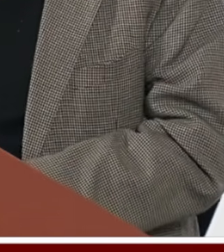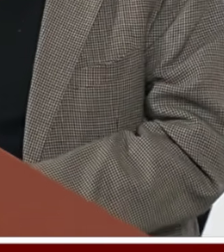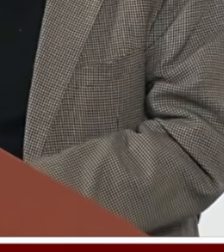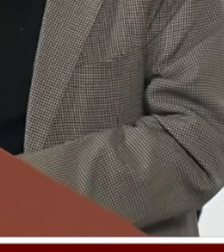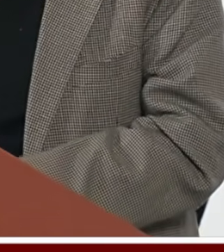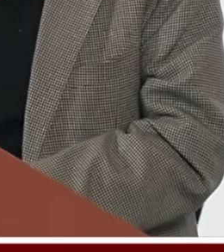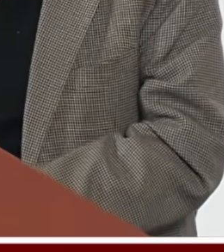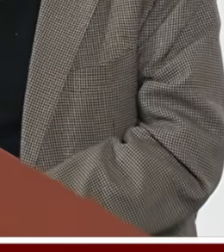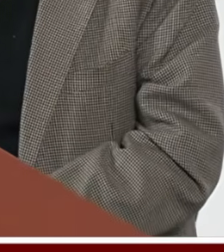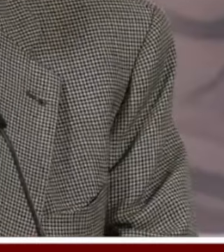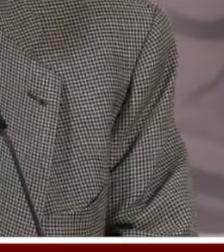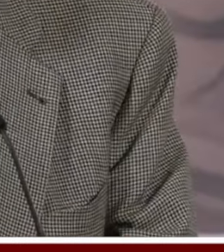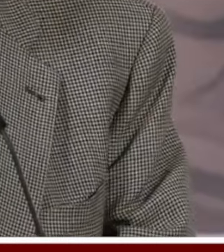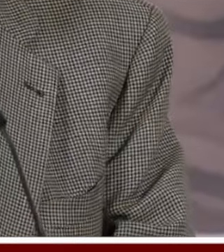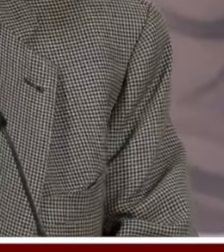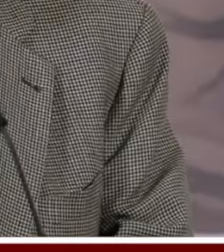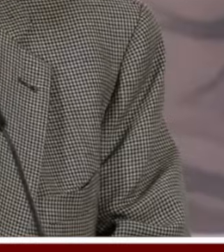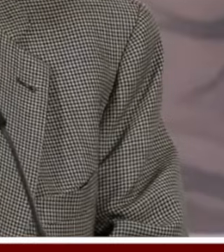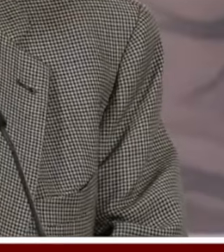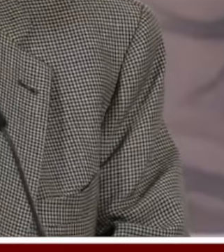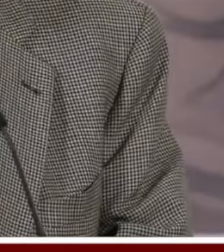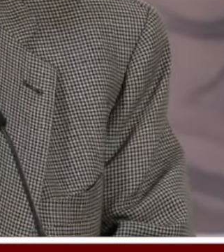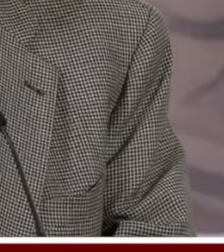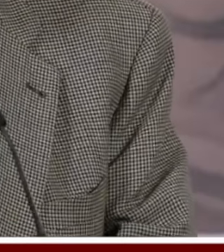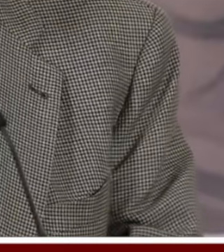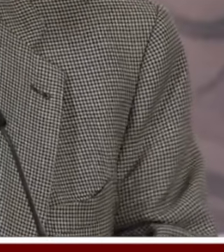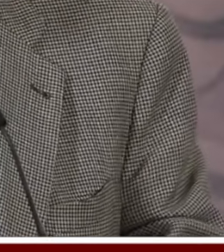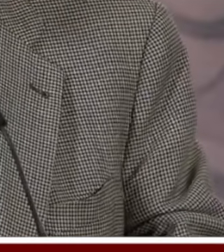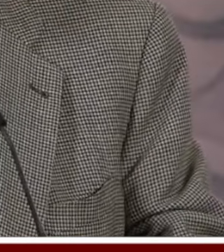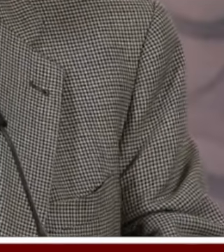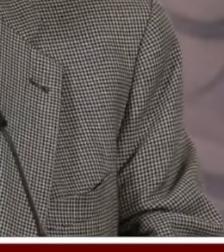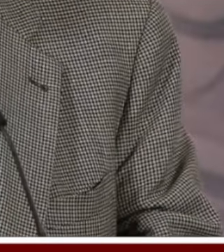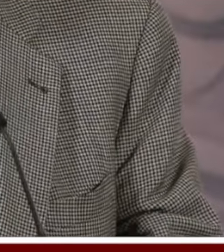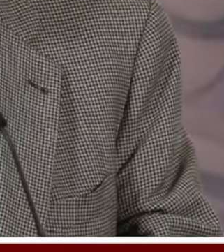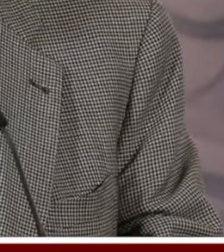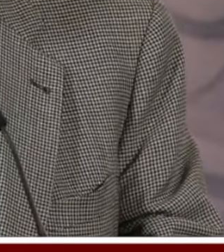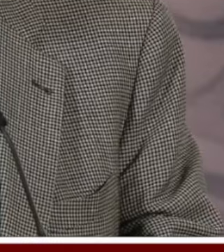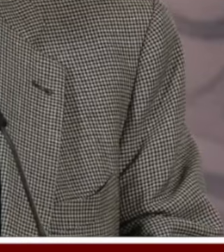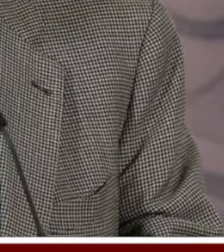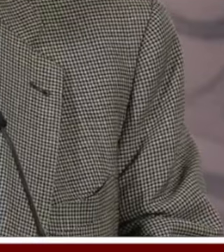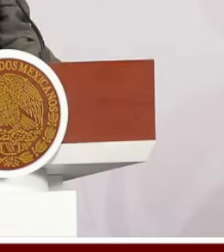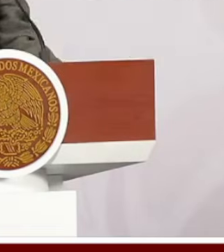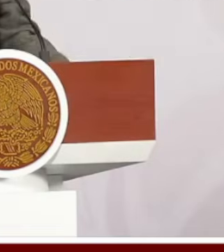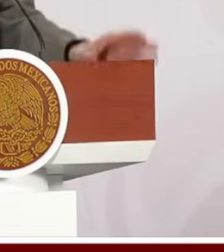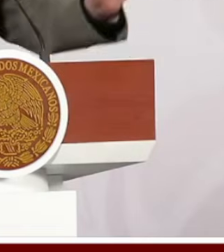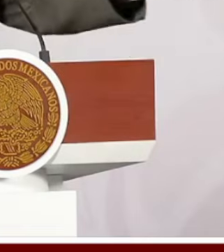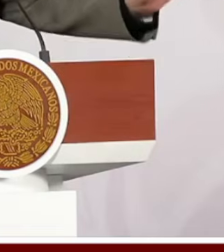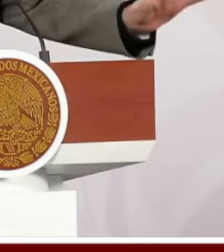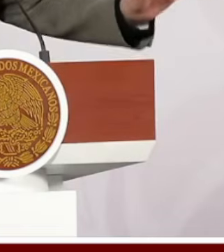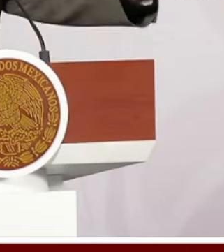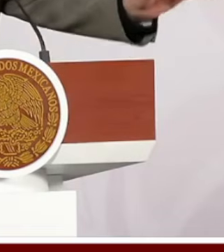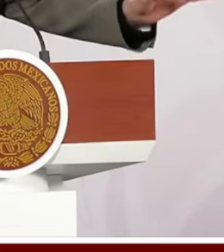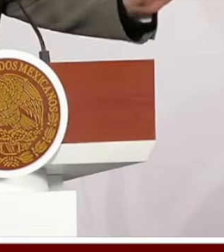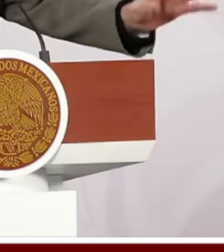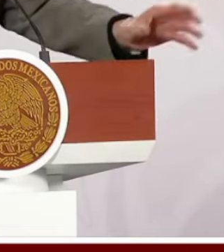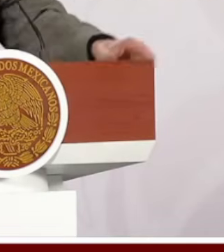FBI ha declarado que fue así, que sus agentes hicieron un operativo conjunto con autoridades de